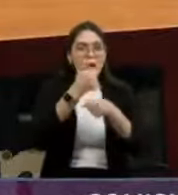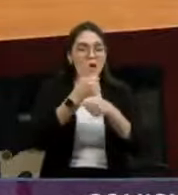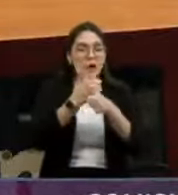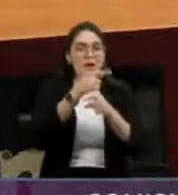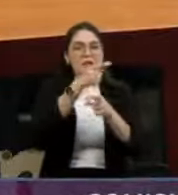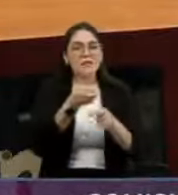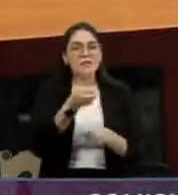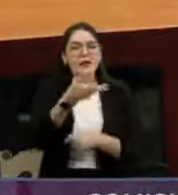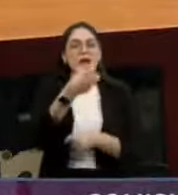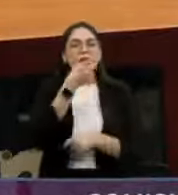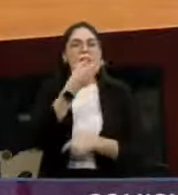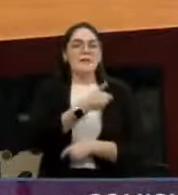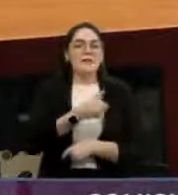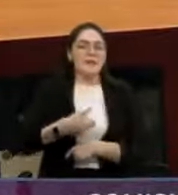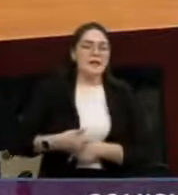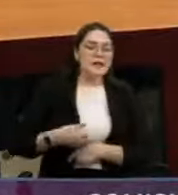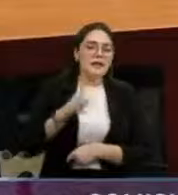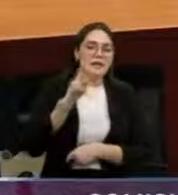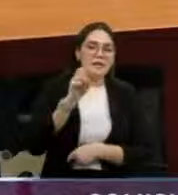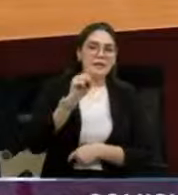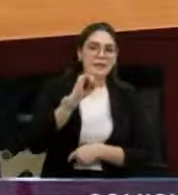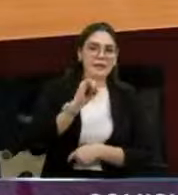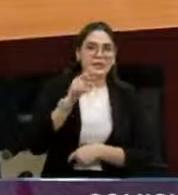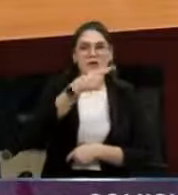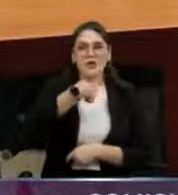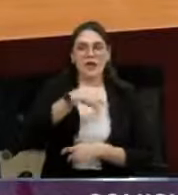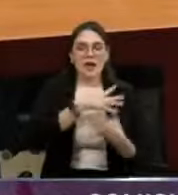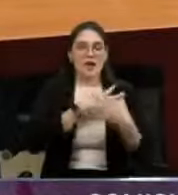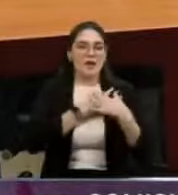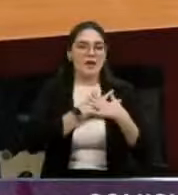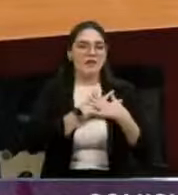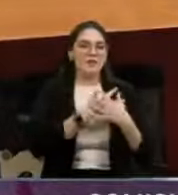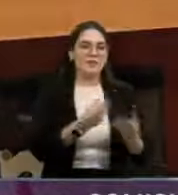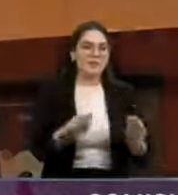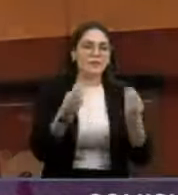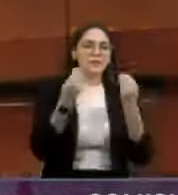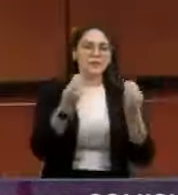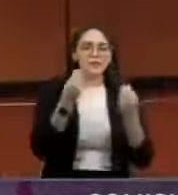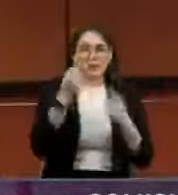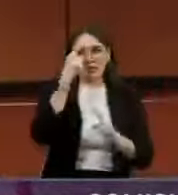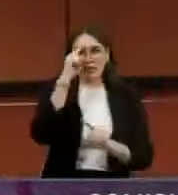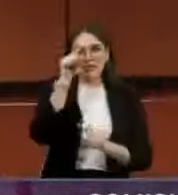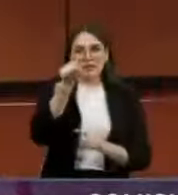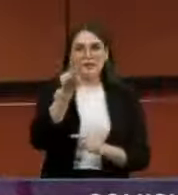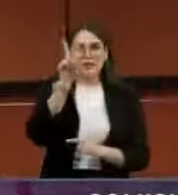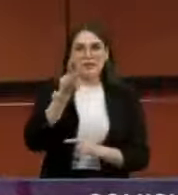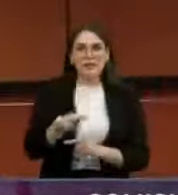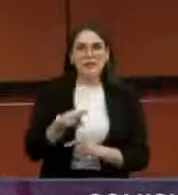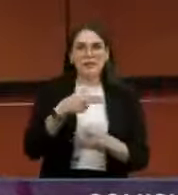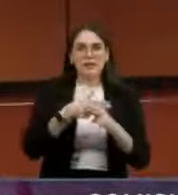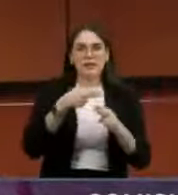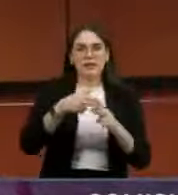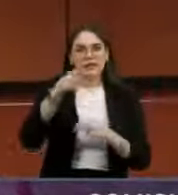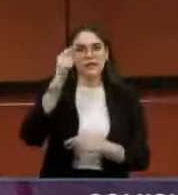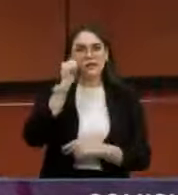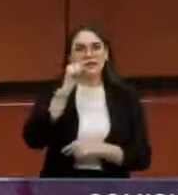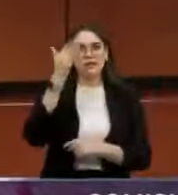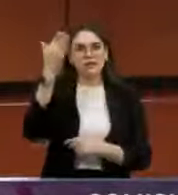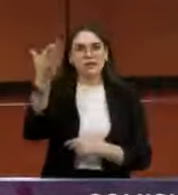presi, amigo del pueblo, te amamos desaforadamente y hasta siempre,